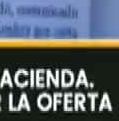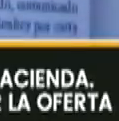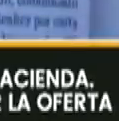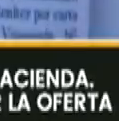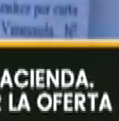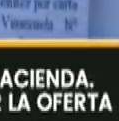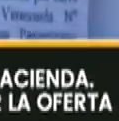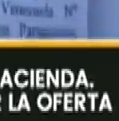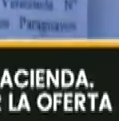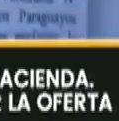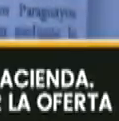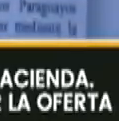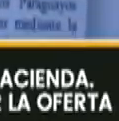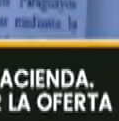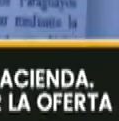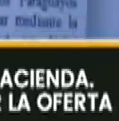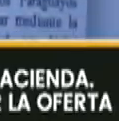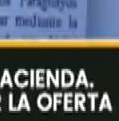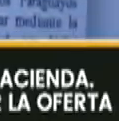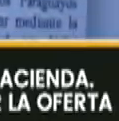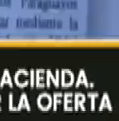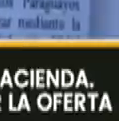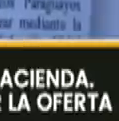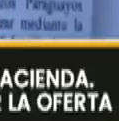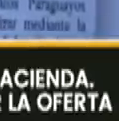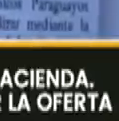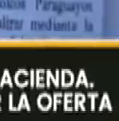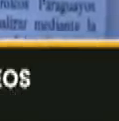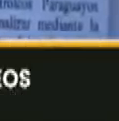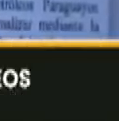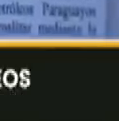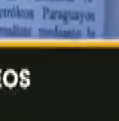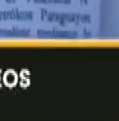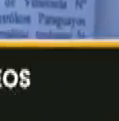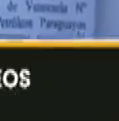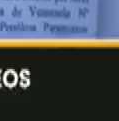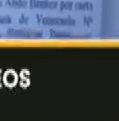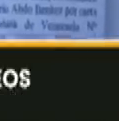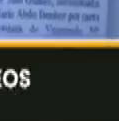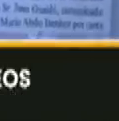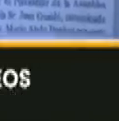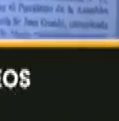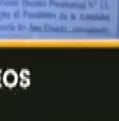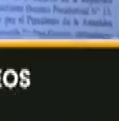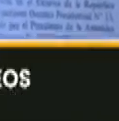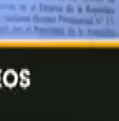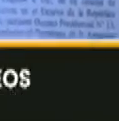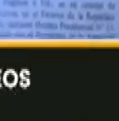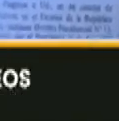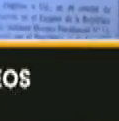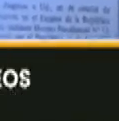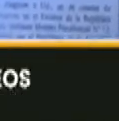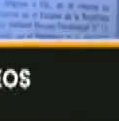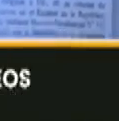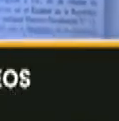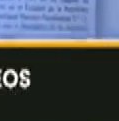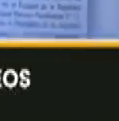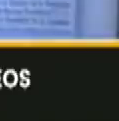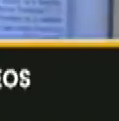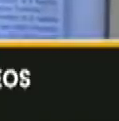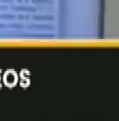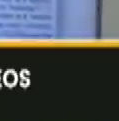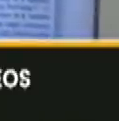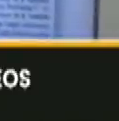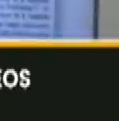dice que tiene como objeto aceptar la oferta que había hecho Petropar con Petróleos